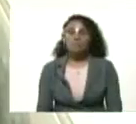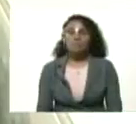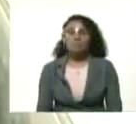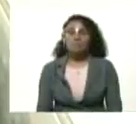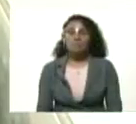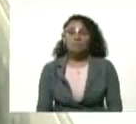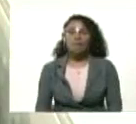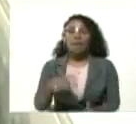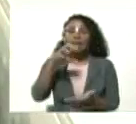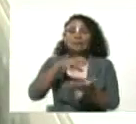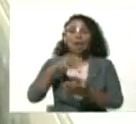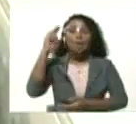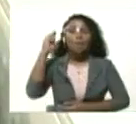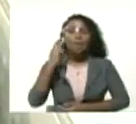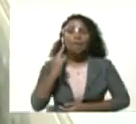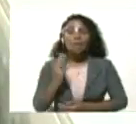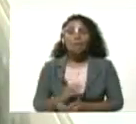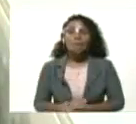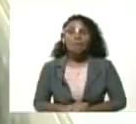estado Bolívar,